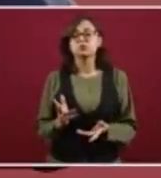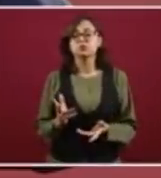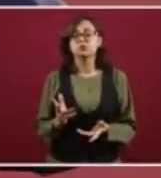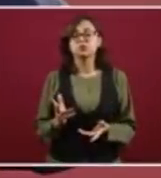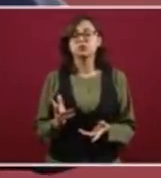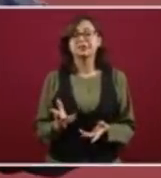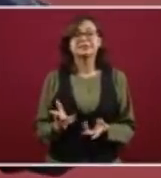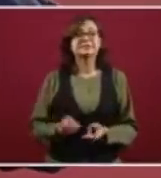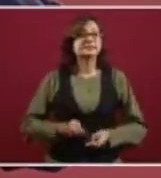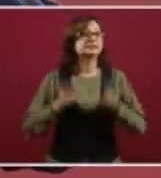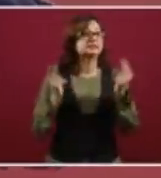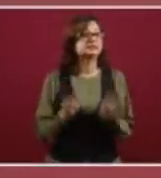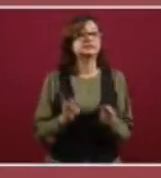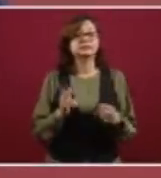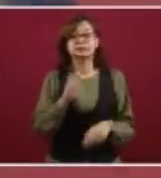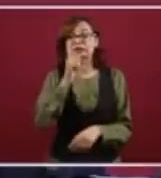cubre